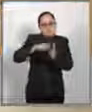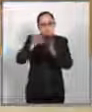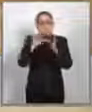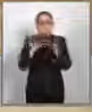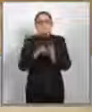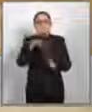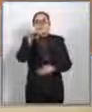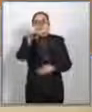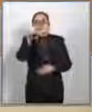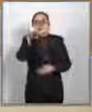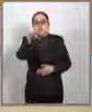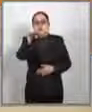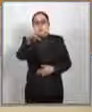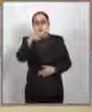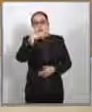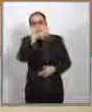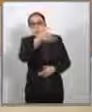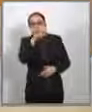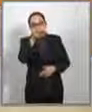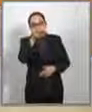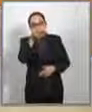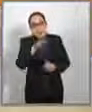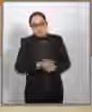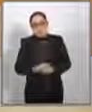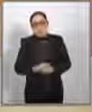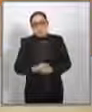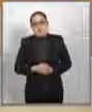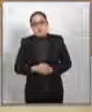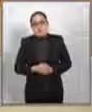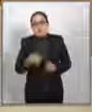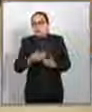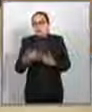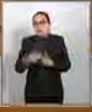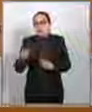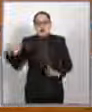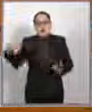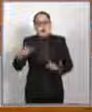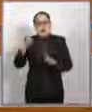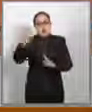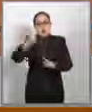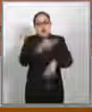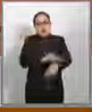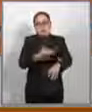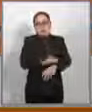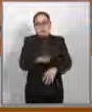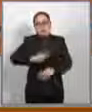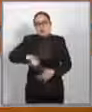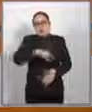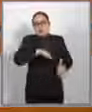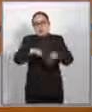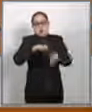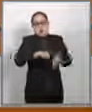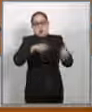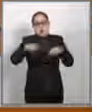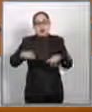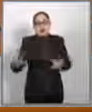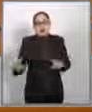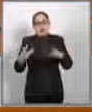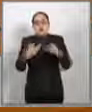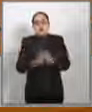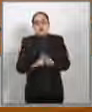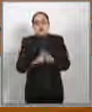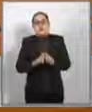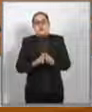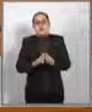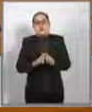19. Es el objeto del trabajo que hemos realizado ahora con el personal